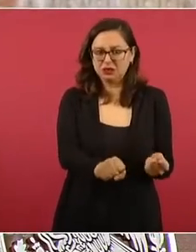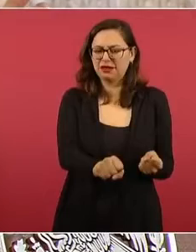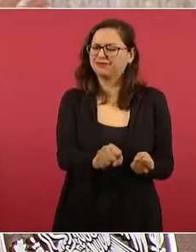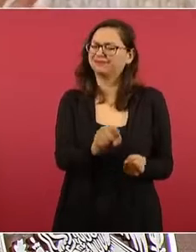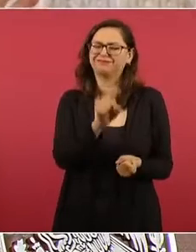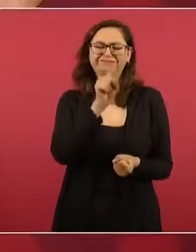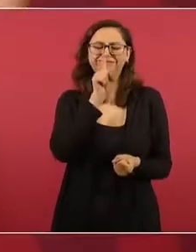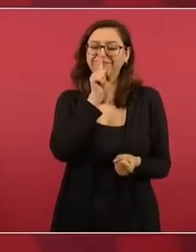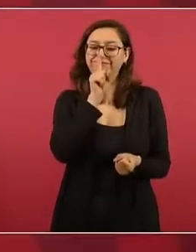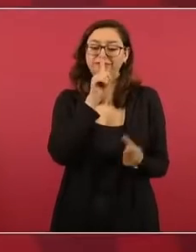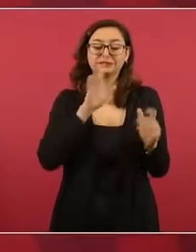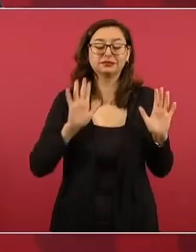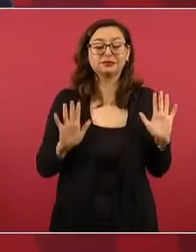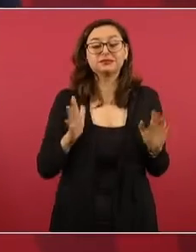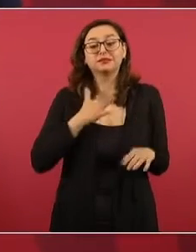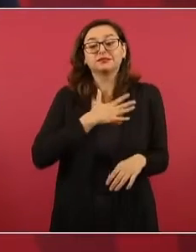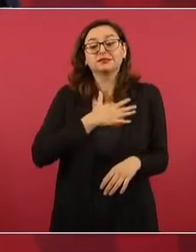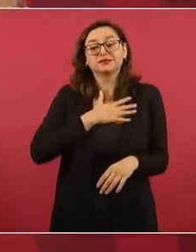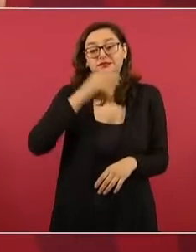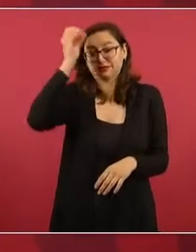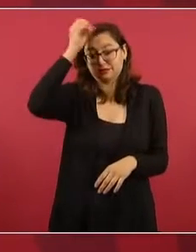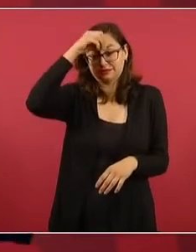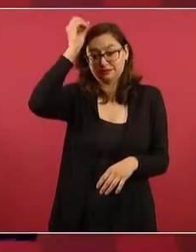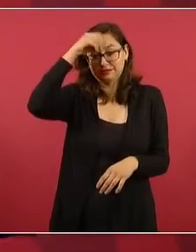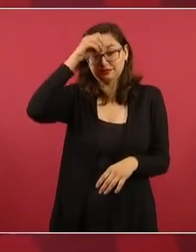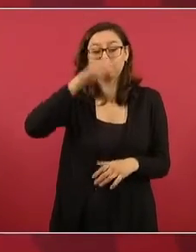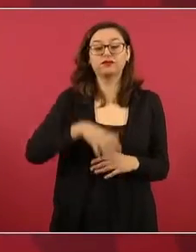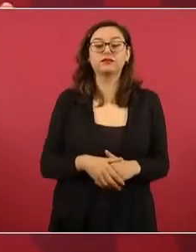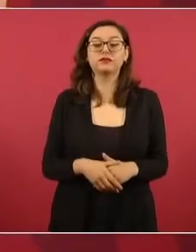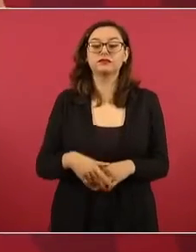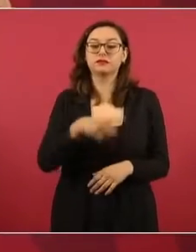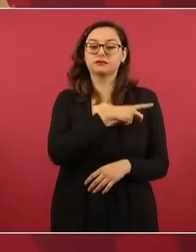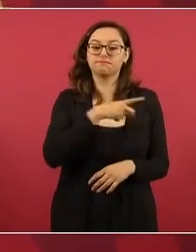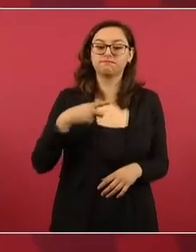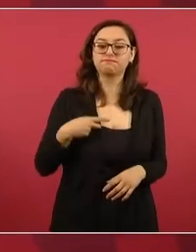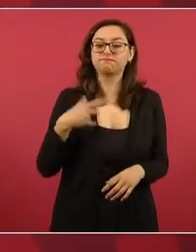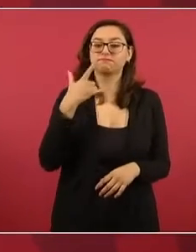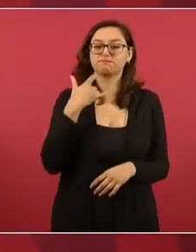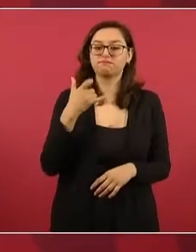Eso es lo que yo te puedo comentar. Así es. Tenemos que seguir adelante.